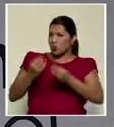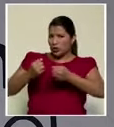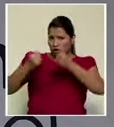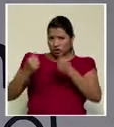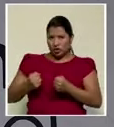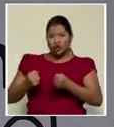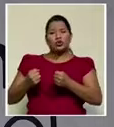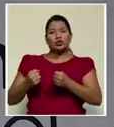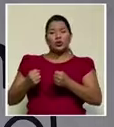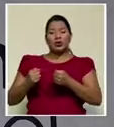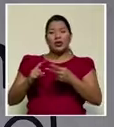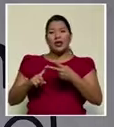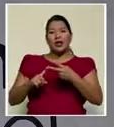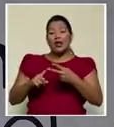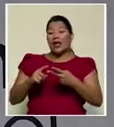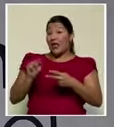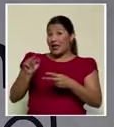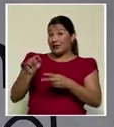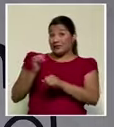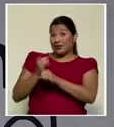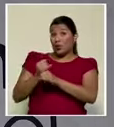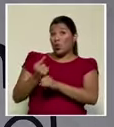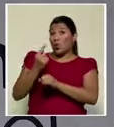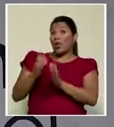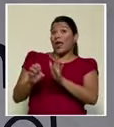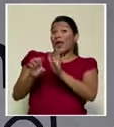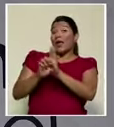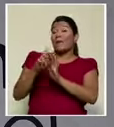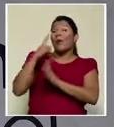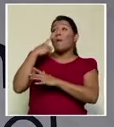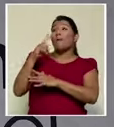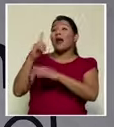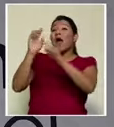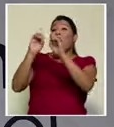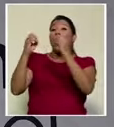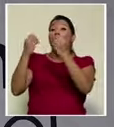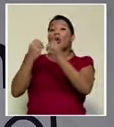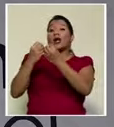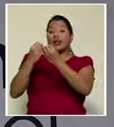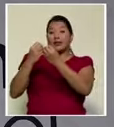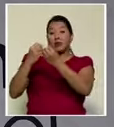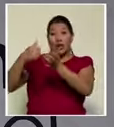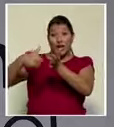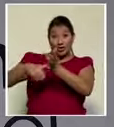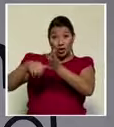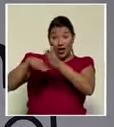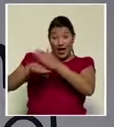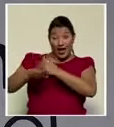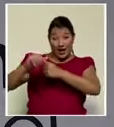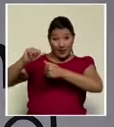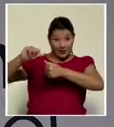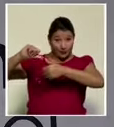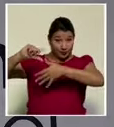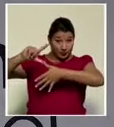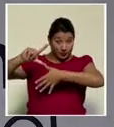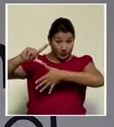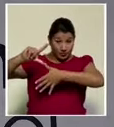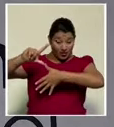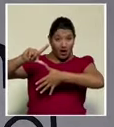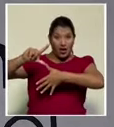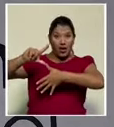muy firme, un ejemplo para organismos electorales de la región. Sigue poniéndose Costa Rica